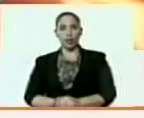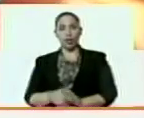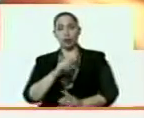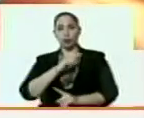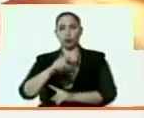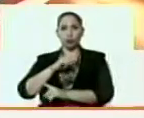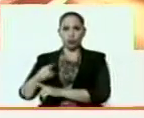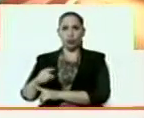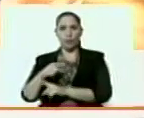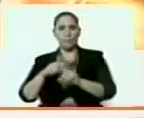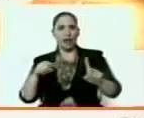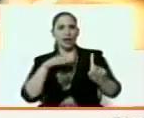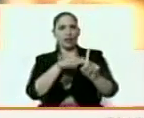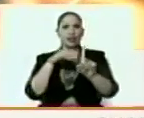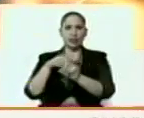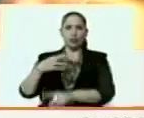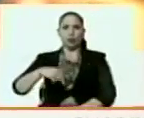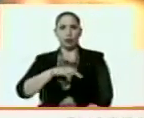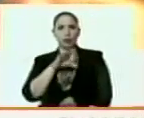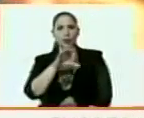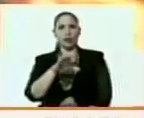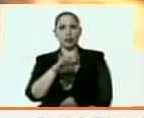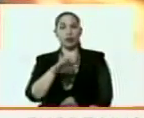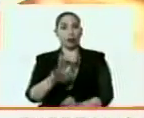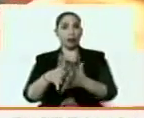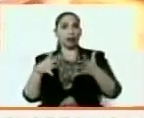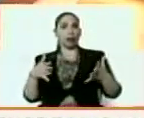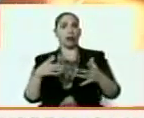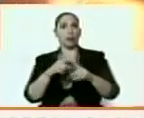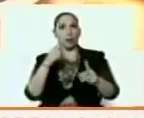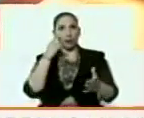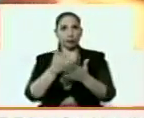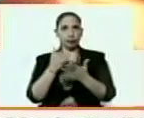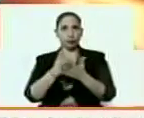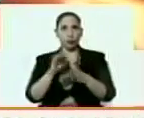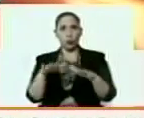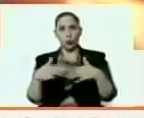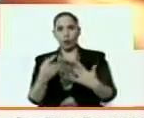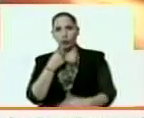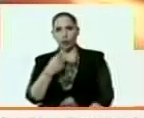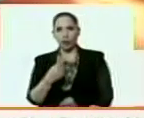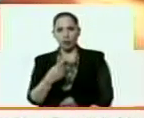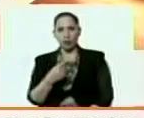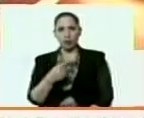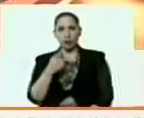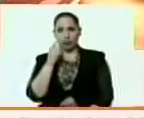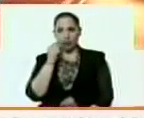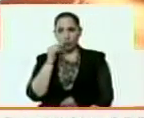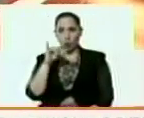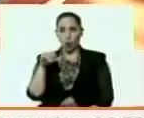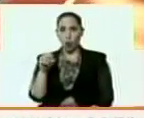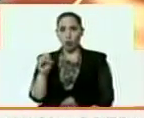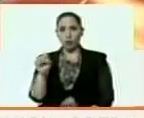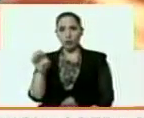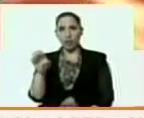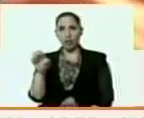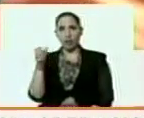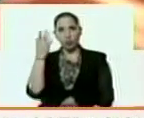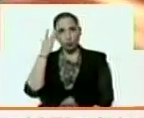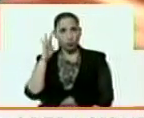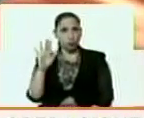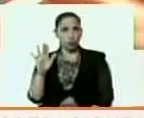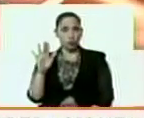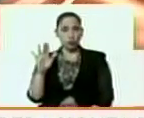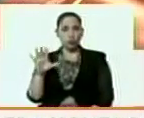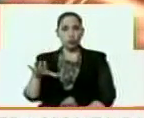nuestra patria, Maripili. Es una gran operación. Pero fíjate una cosa, cuando tú hablabas del caso del señor José Ignacio Hernández, que supuestamente funge como